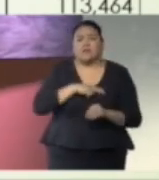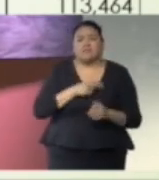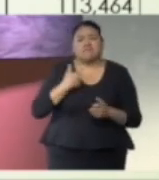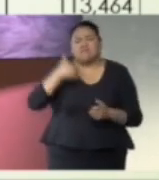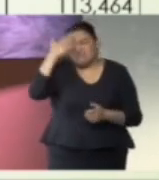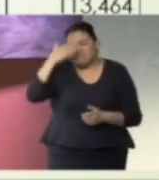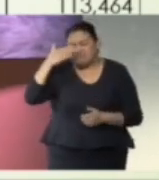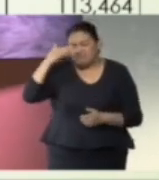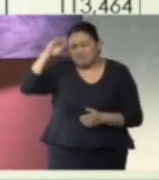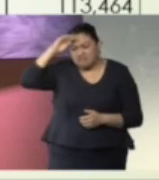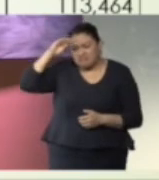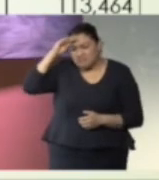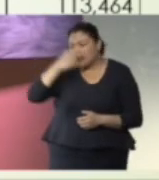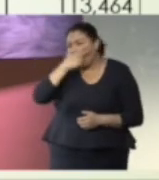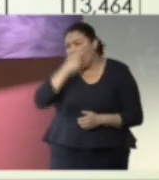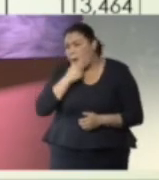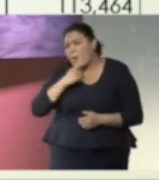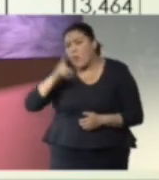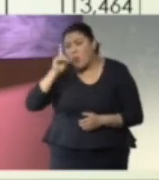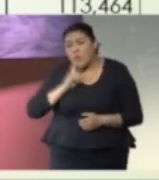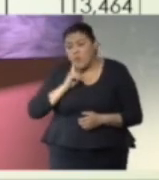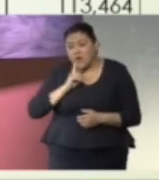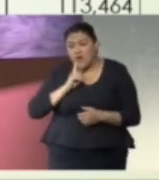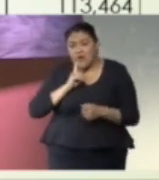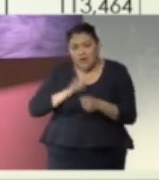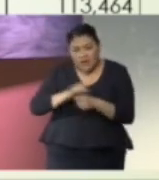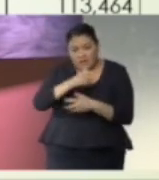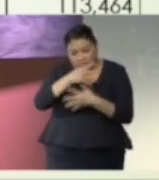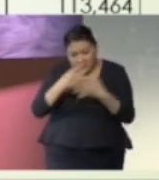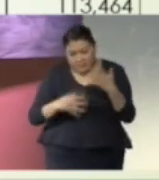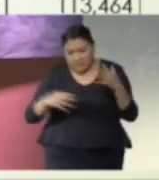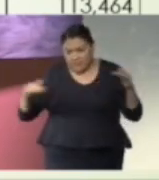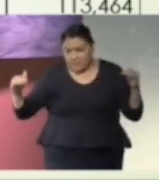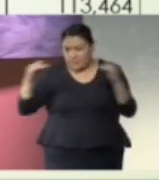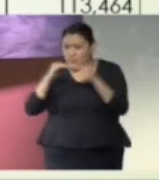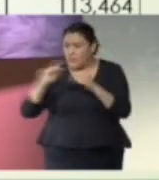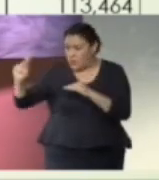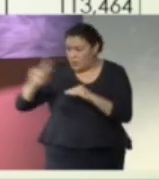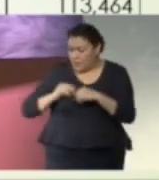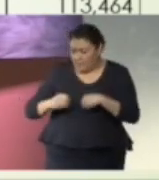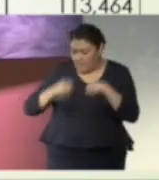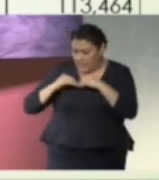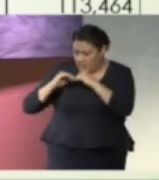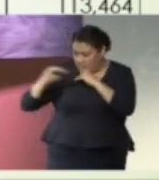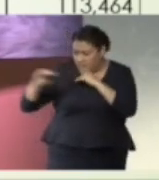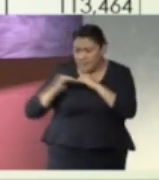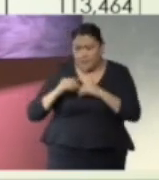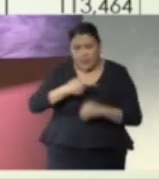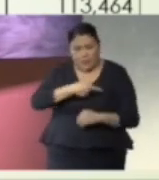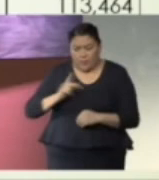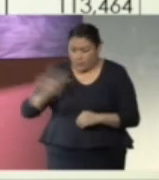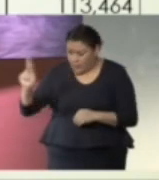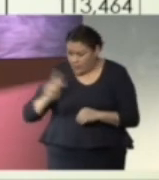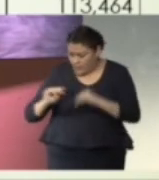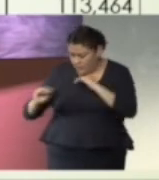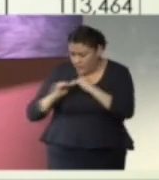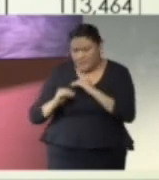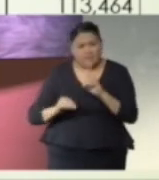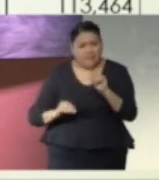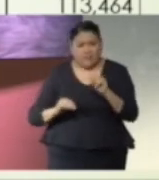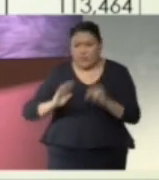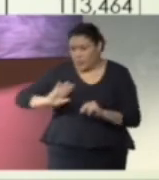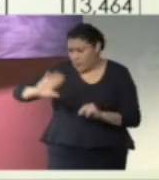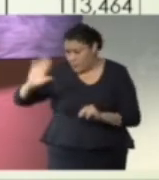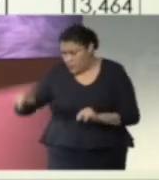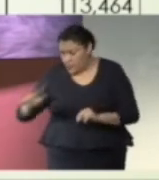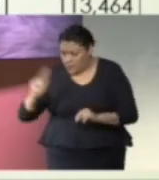igualdad de género nos lleve a vivir las mismas condiciones que los hombres, la misma pobreza que los hombres, la misma mortalidad